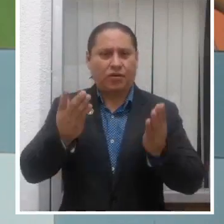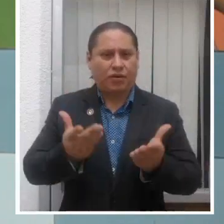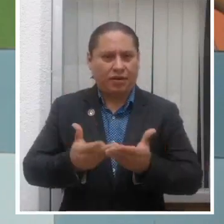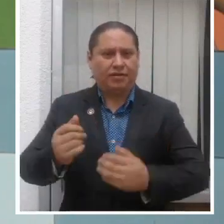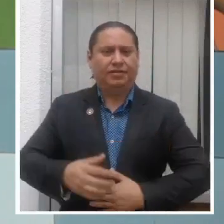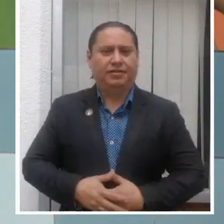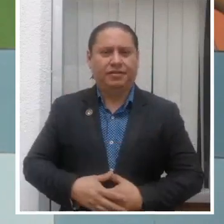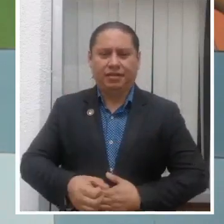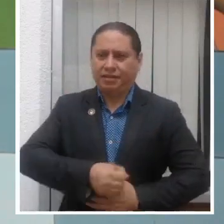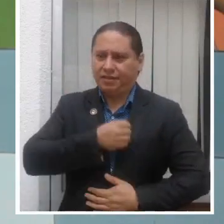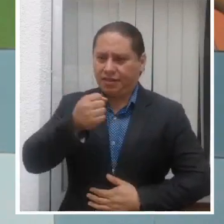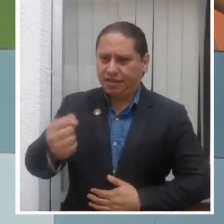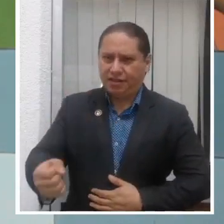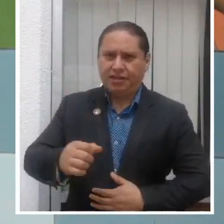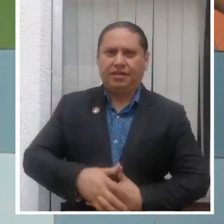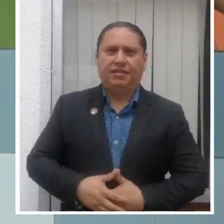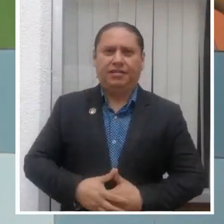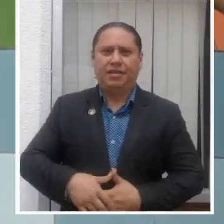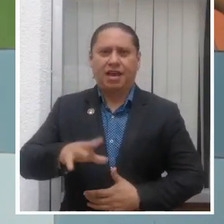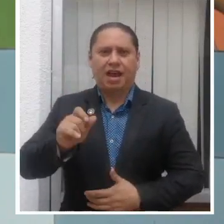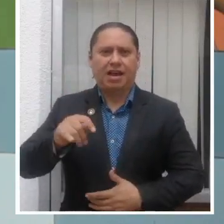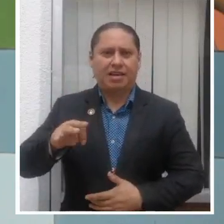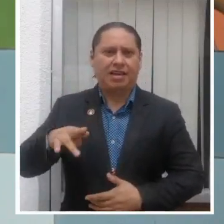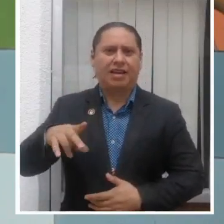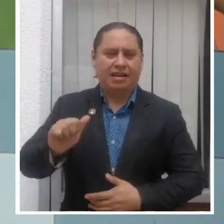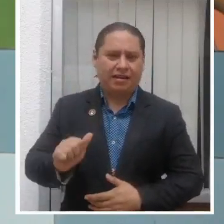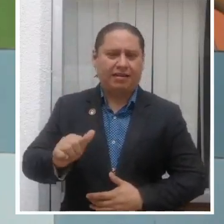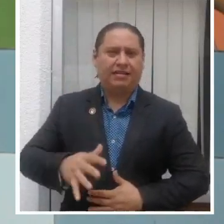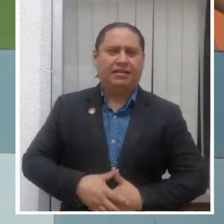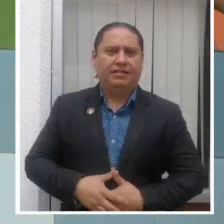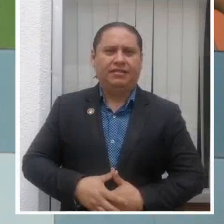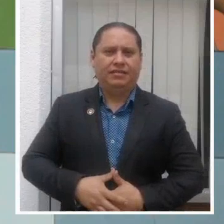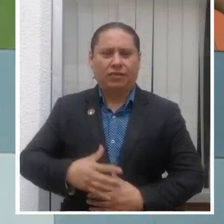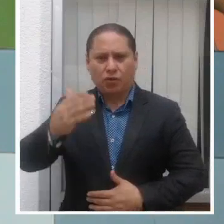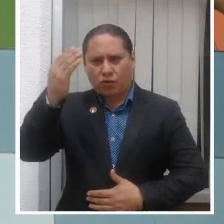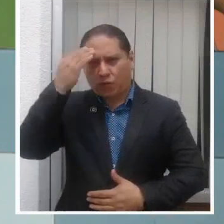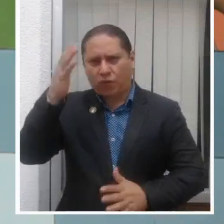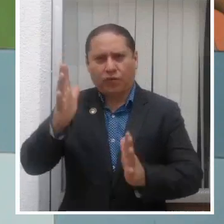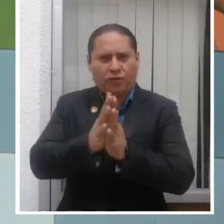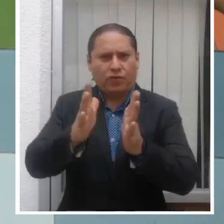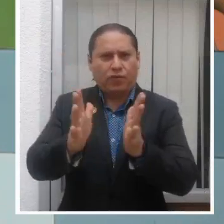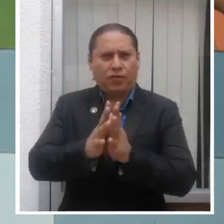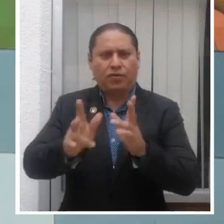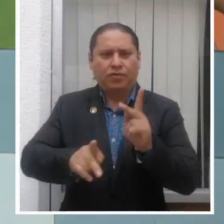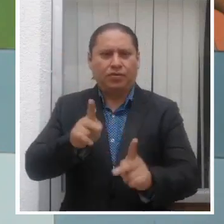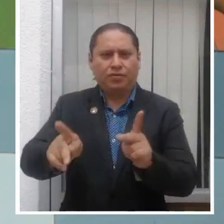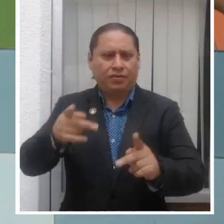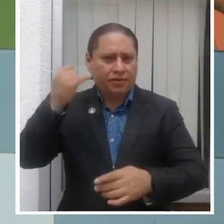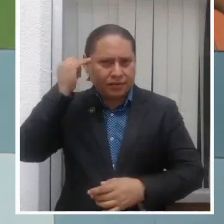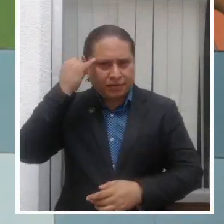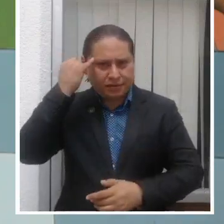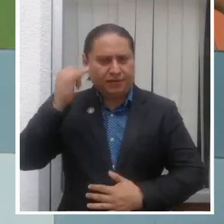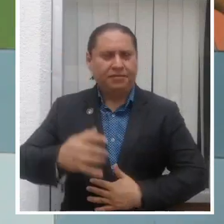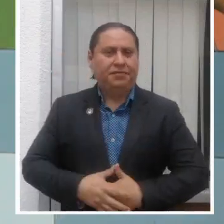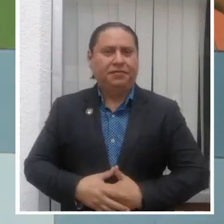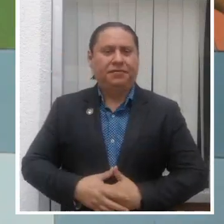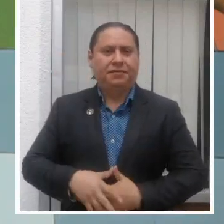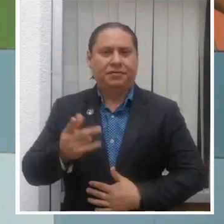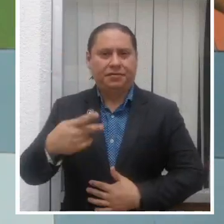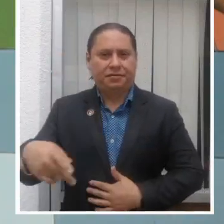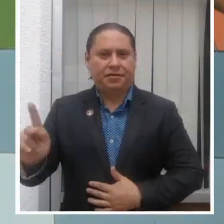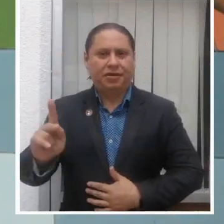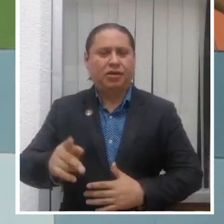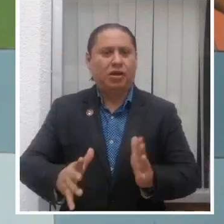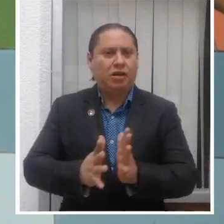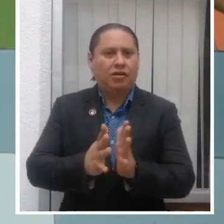volver a saludar a la maestra Catalina, que conoce la lucha también de nuestros pueblos indígenas. Pero la lucha